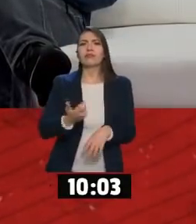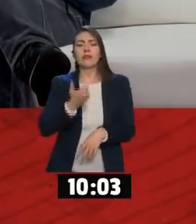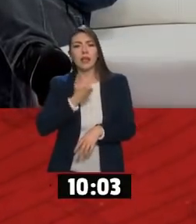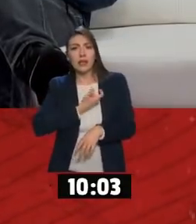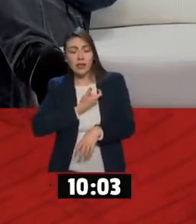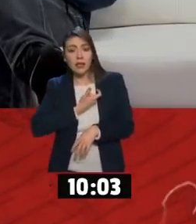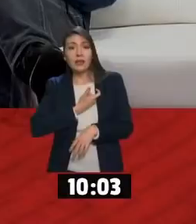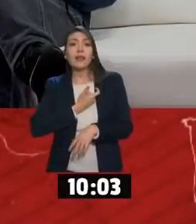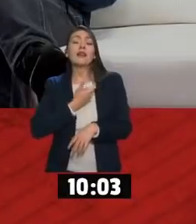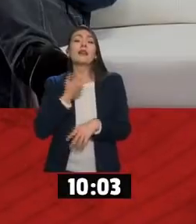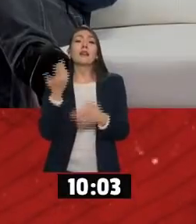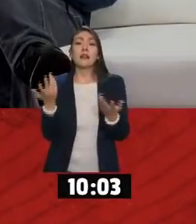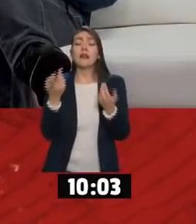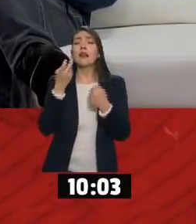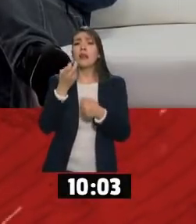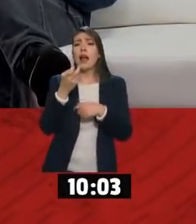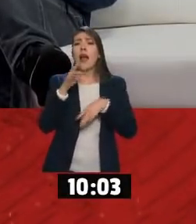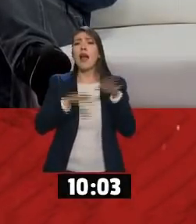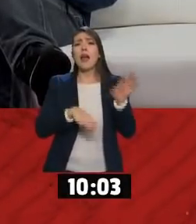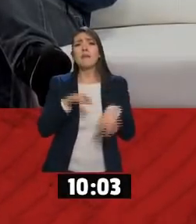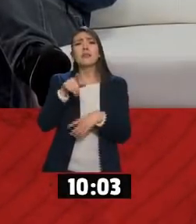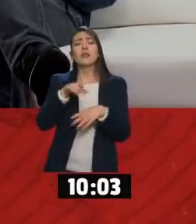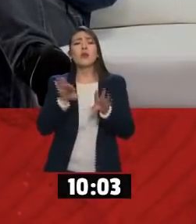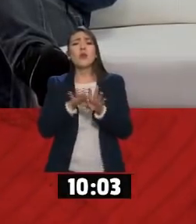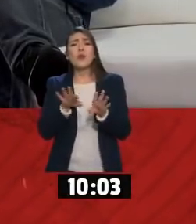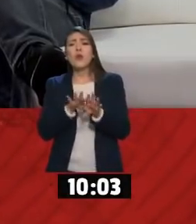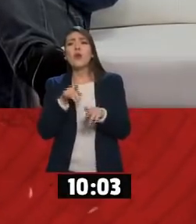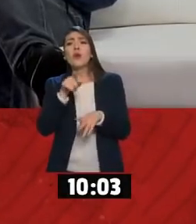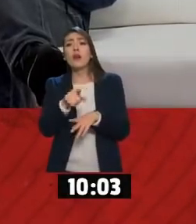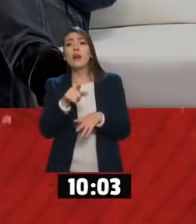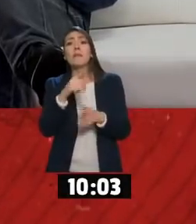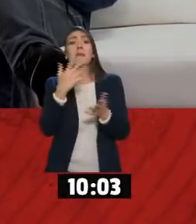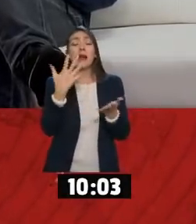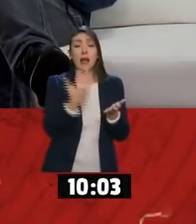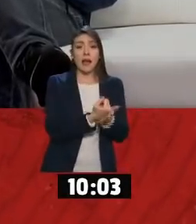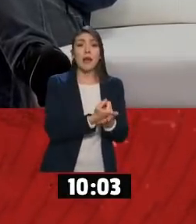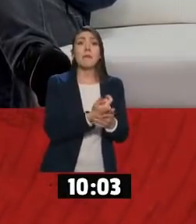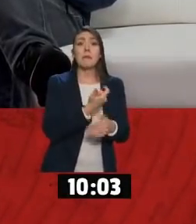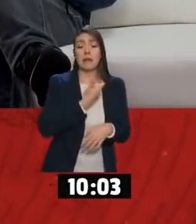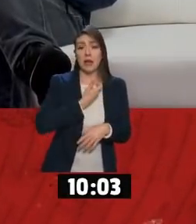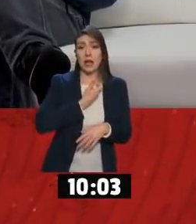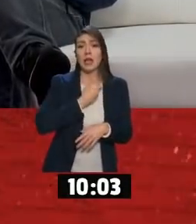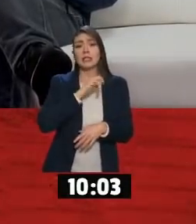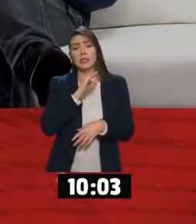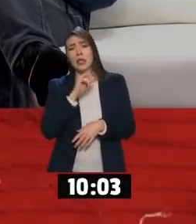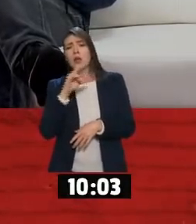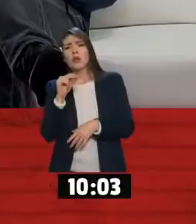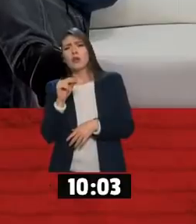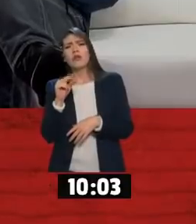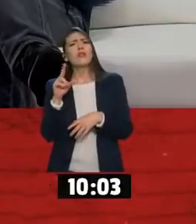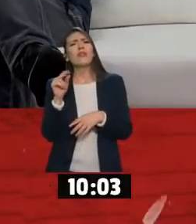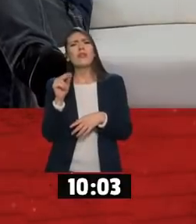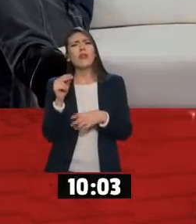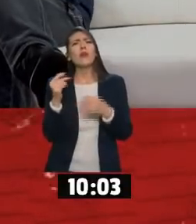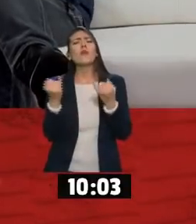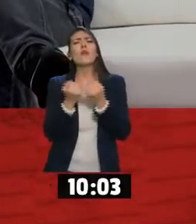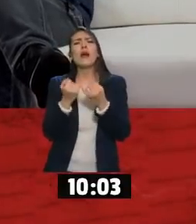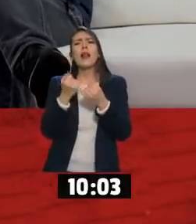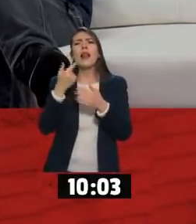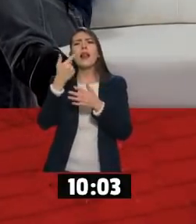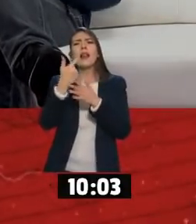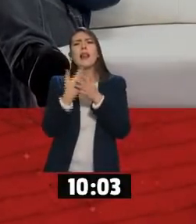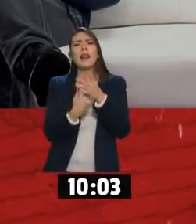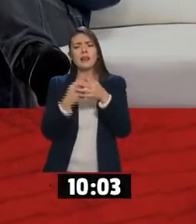de los resultados no se debe analizar fríamente de si obtuvo o no medalla nada más, sino revisemos la lista, en qué lugar clasificaron a